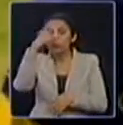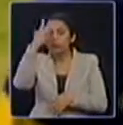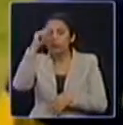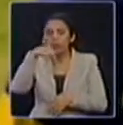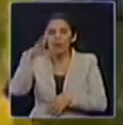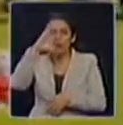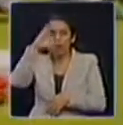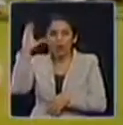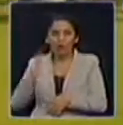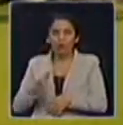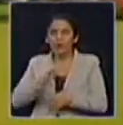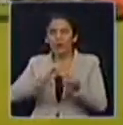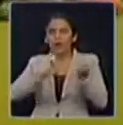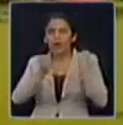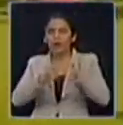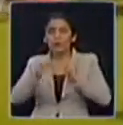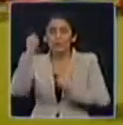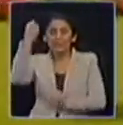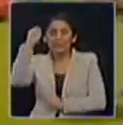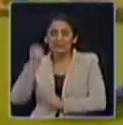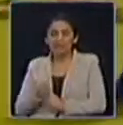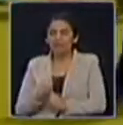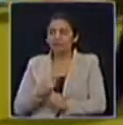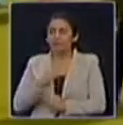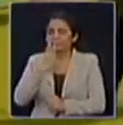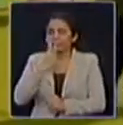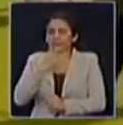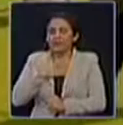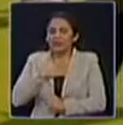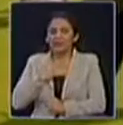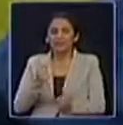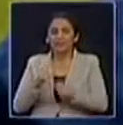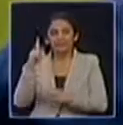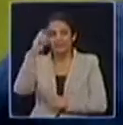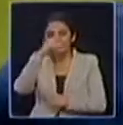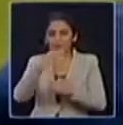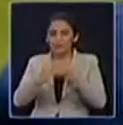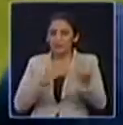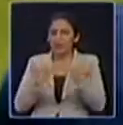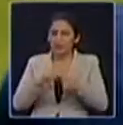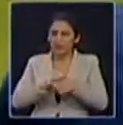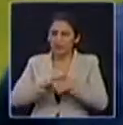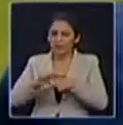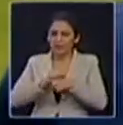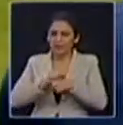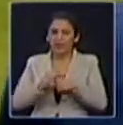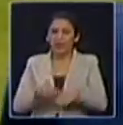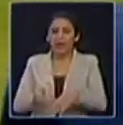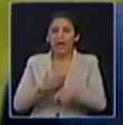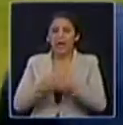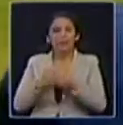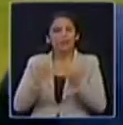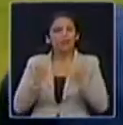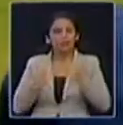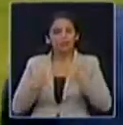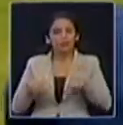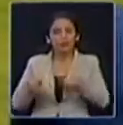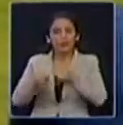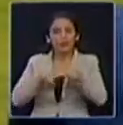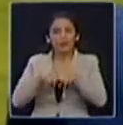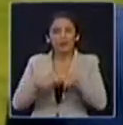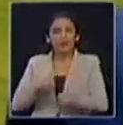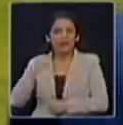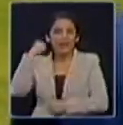demasiado, pero en realidad hemos sacado demasiado físico. Hicimos un buen trabajo en los bolivarianos, ya que traímos medalla de plata para el país y me